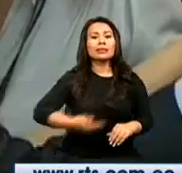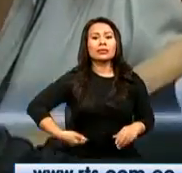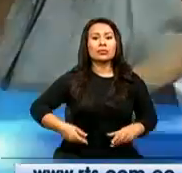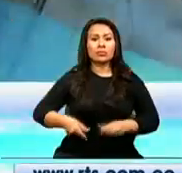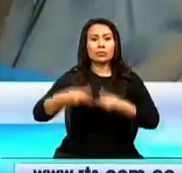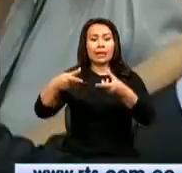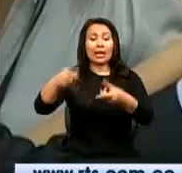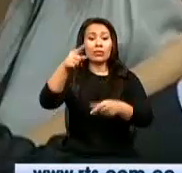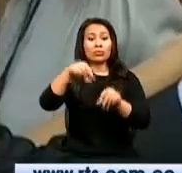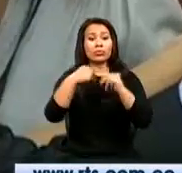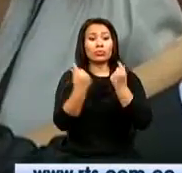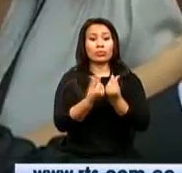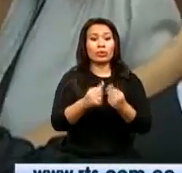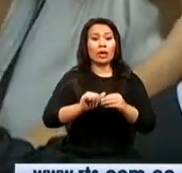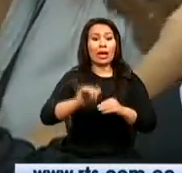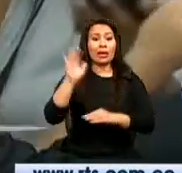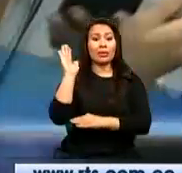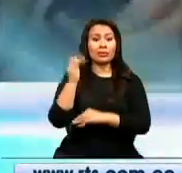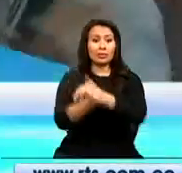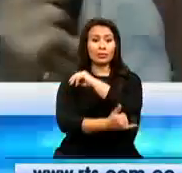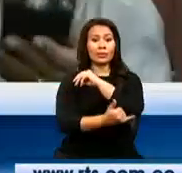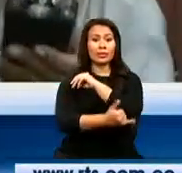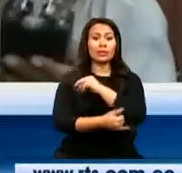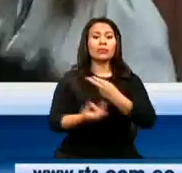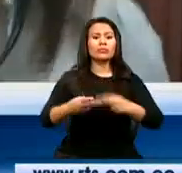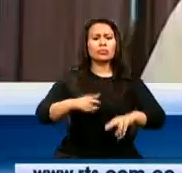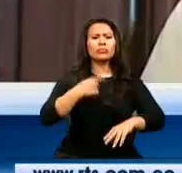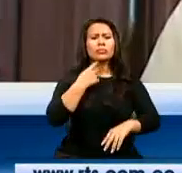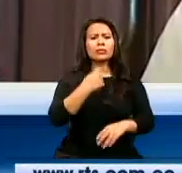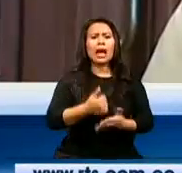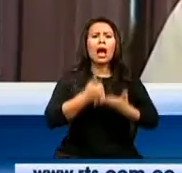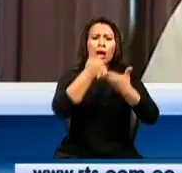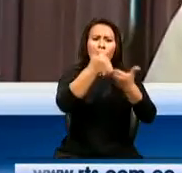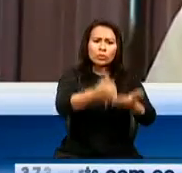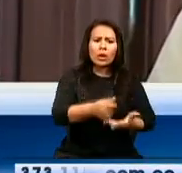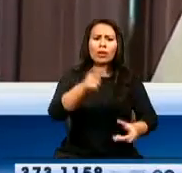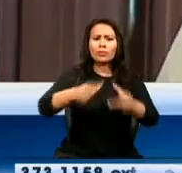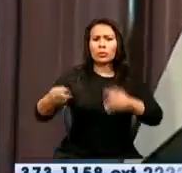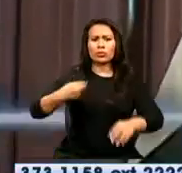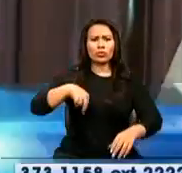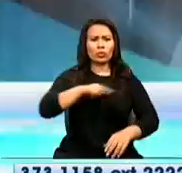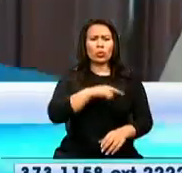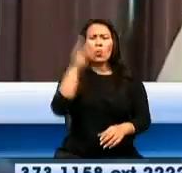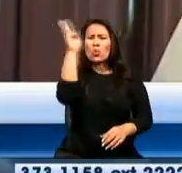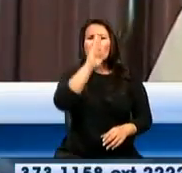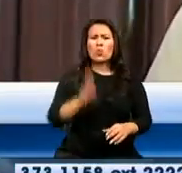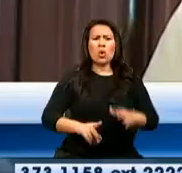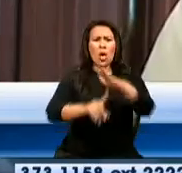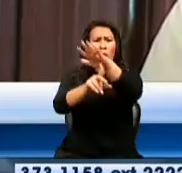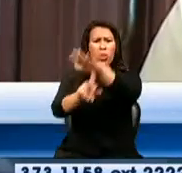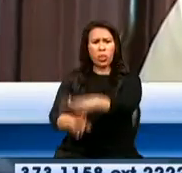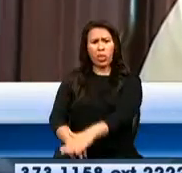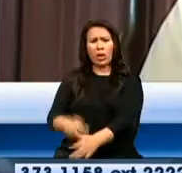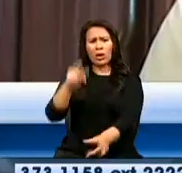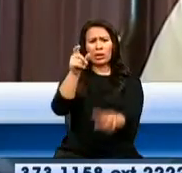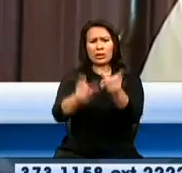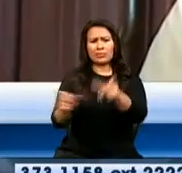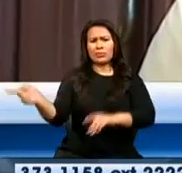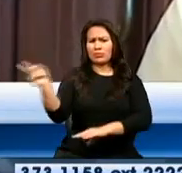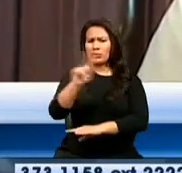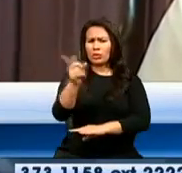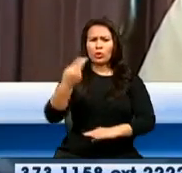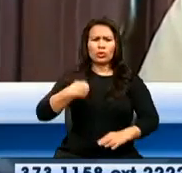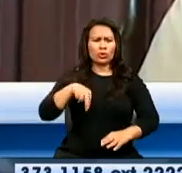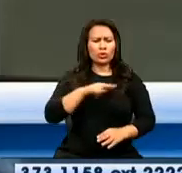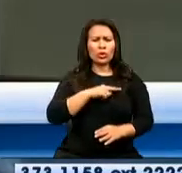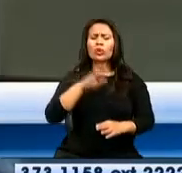Alianza País asegura que los cambios propuestos beneficiarán a los ciudadanos. Jamás nosotros hemos pretendido bajo ninguna circunstancia restringir